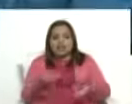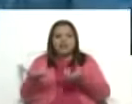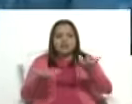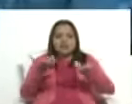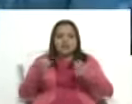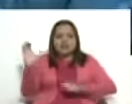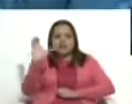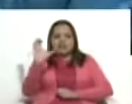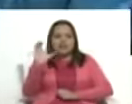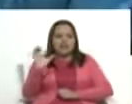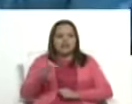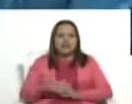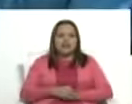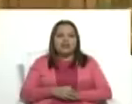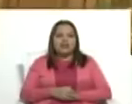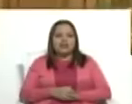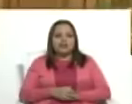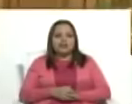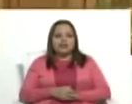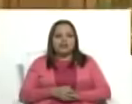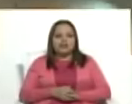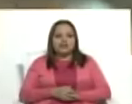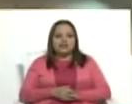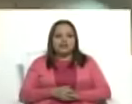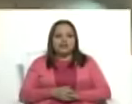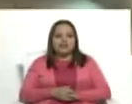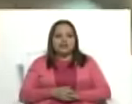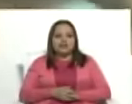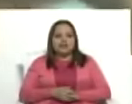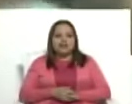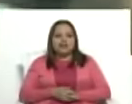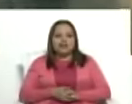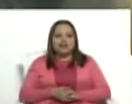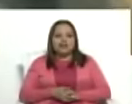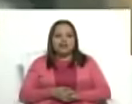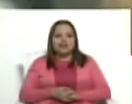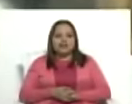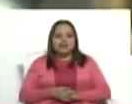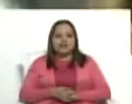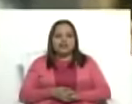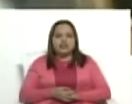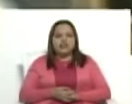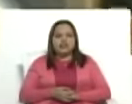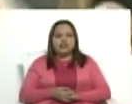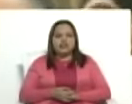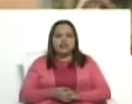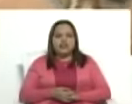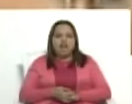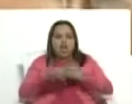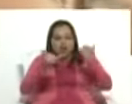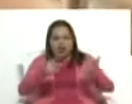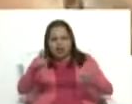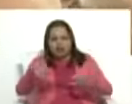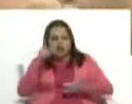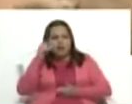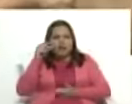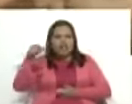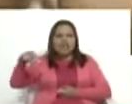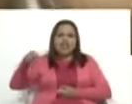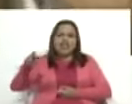Nerón. ¿Cómo se llama este? Nerón. Bueno, el coche, ahorita es Nerón también.